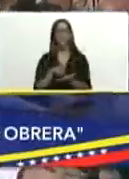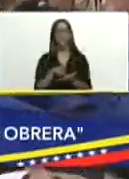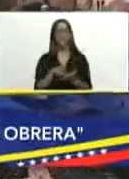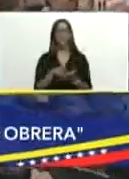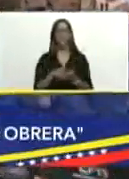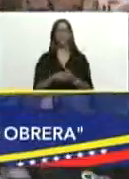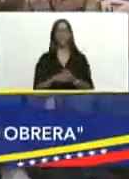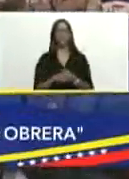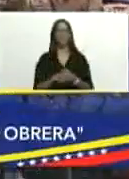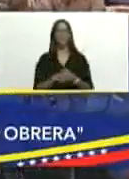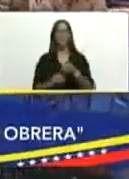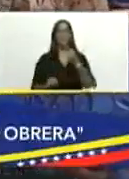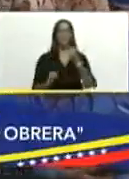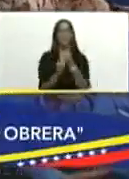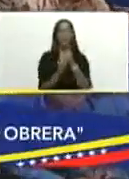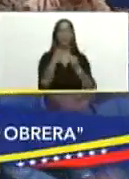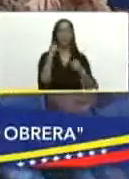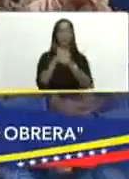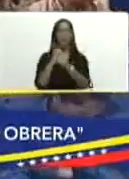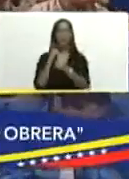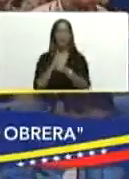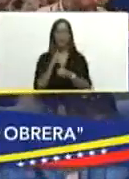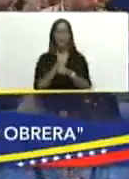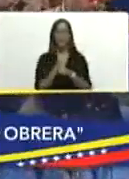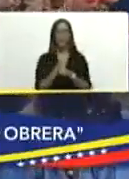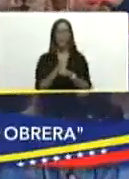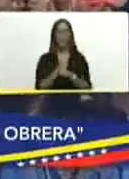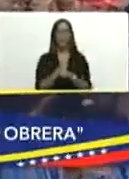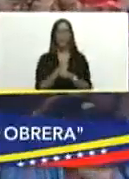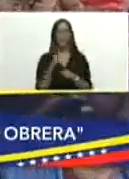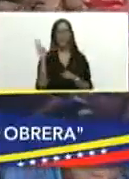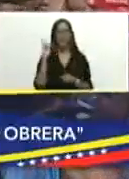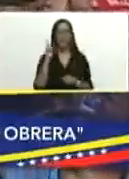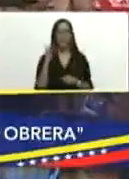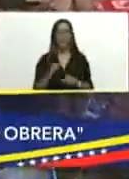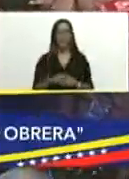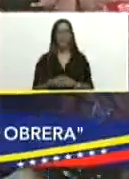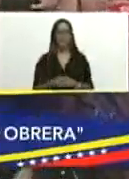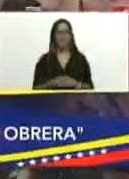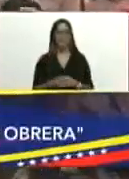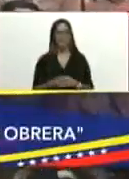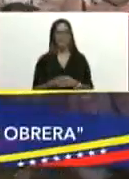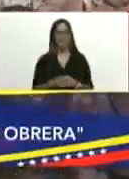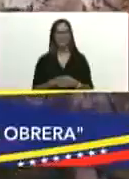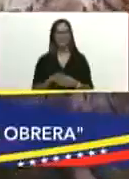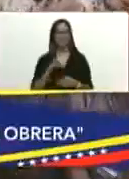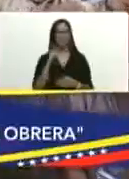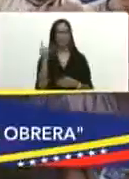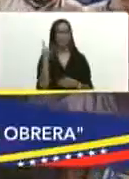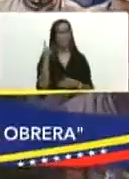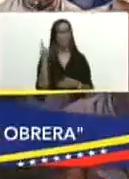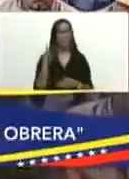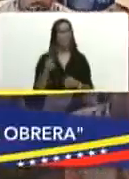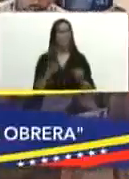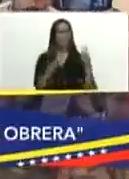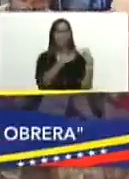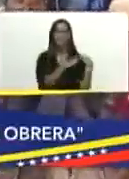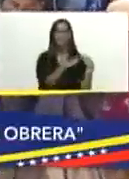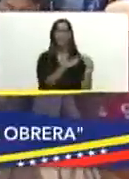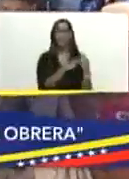apoyado y han empujado los trabajadores y los trabajadores de Venezuela no solamente asumiendo